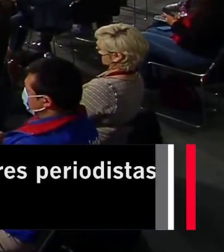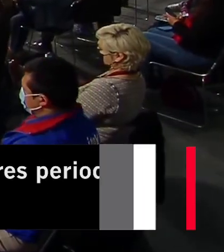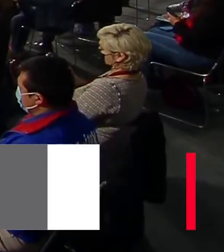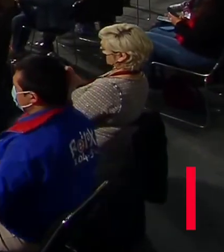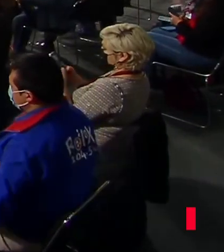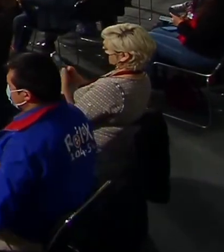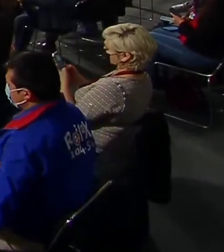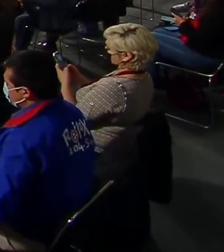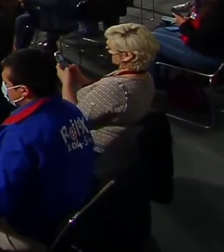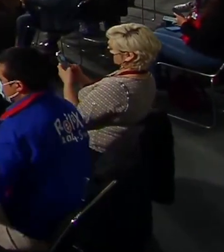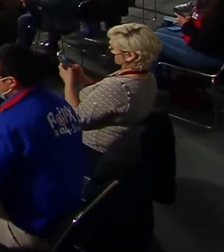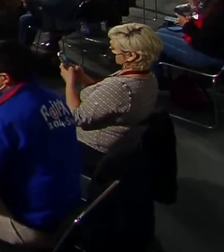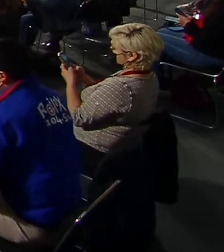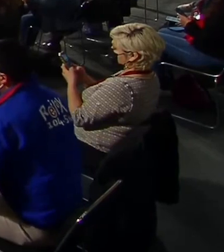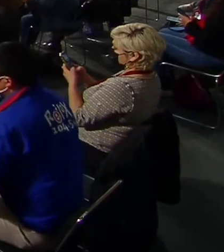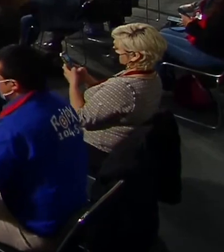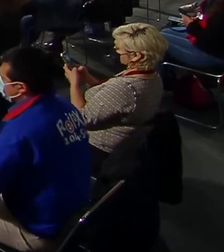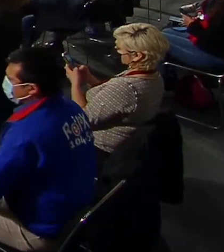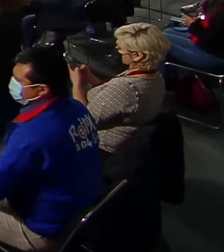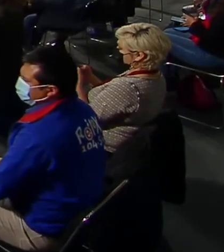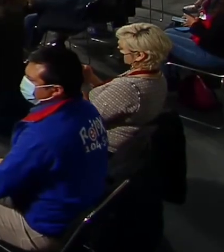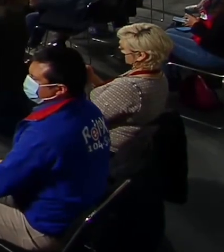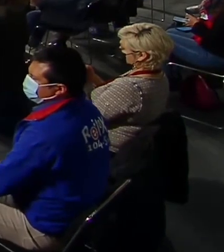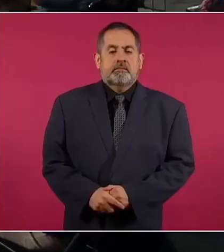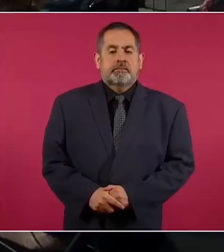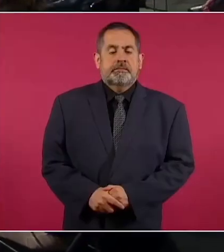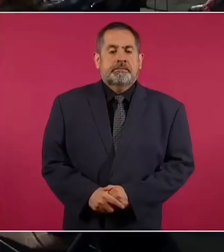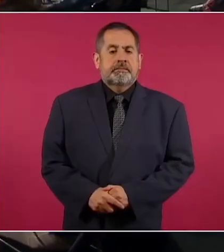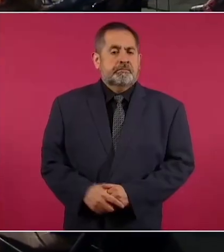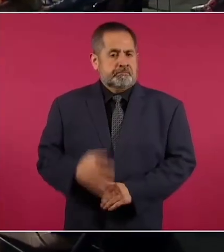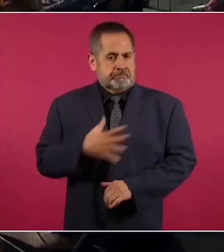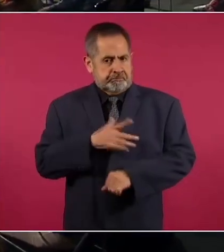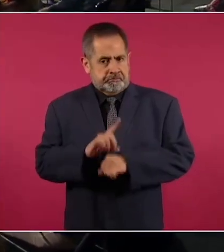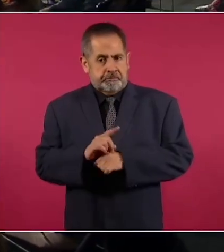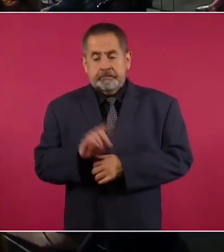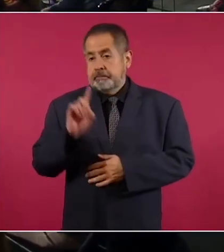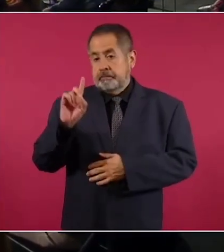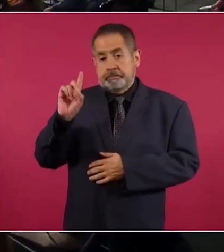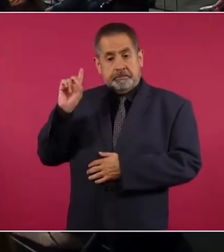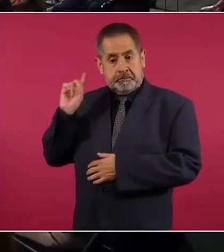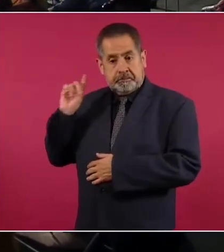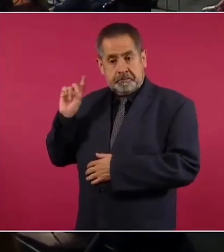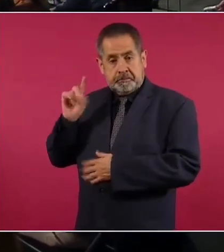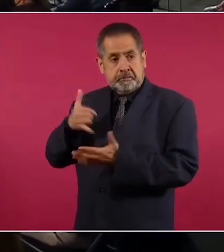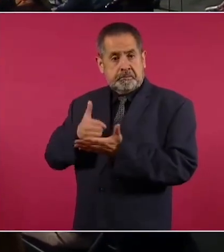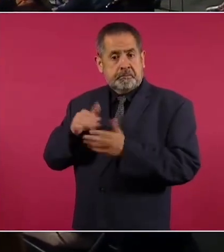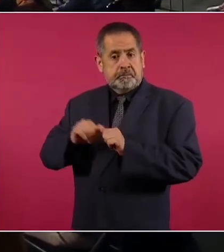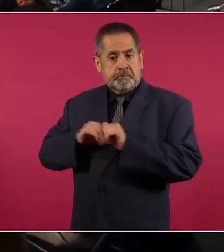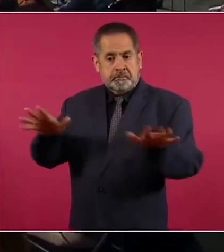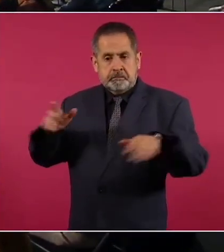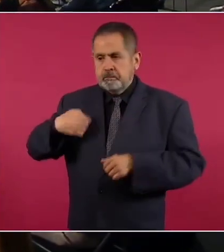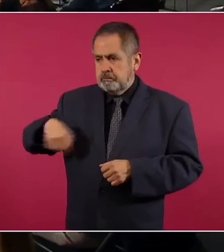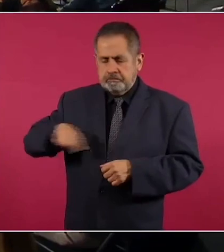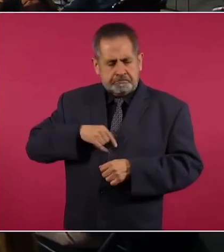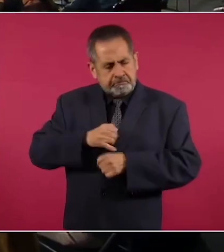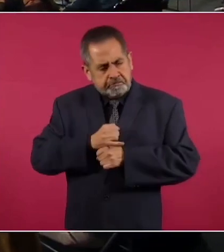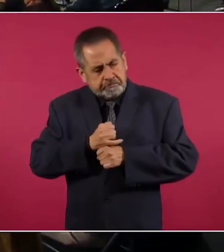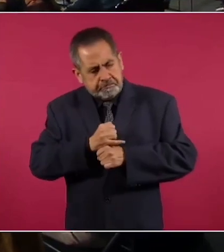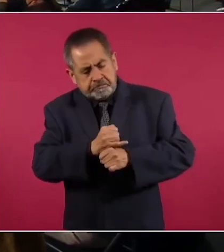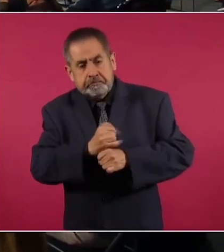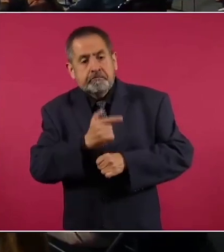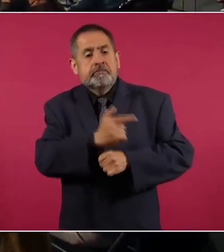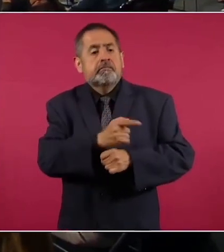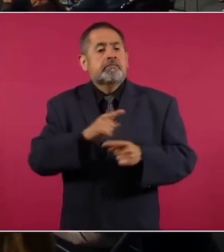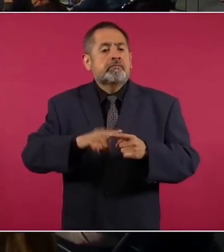Gracias. Buenos días, presidente. Este domingo publicamos una investigación que realizamos de manera conjunta,